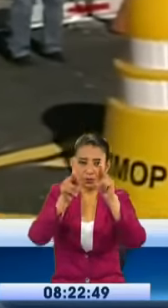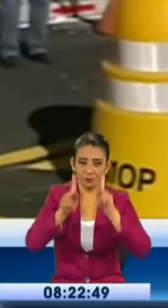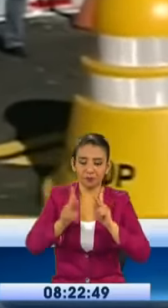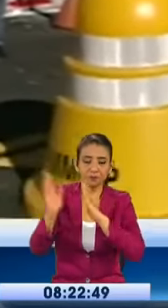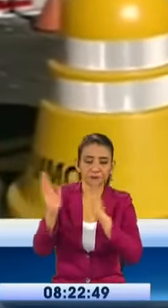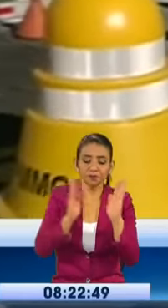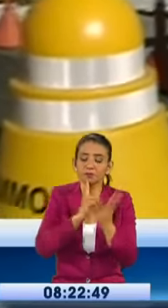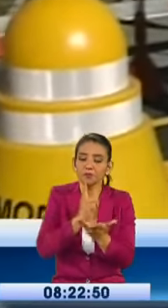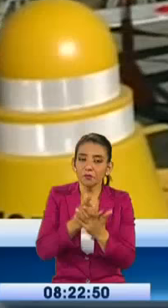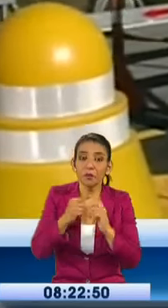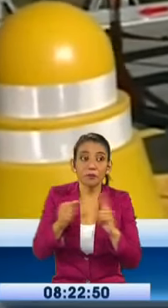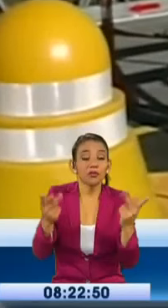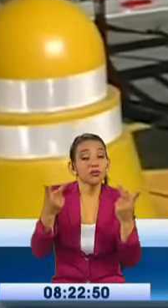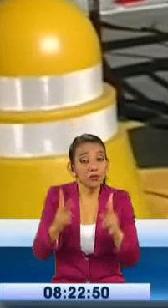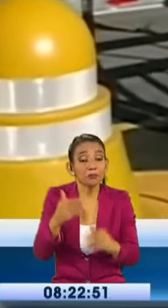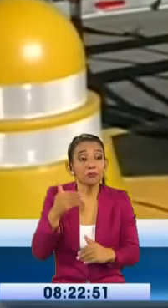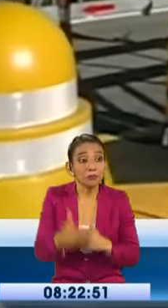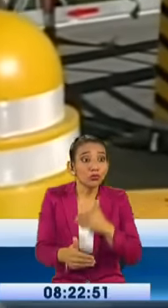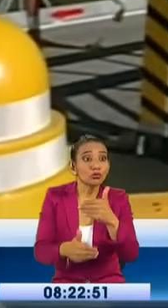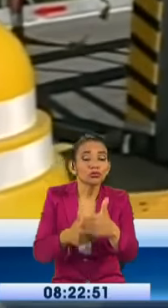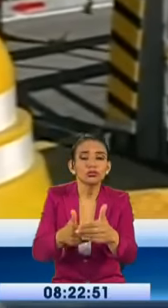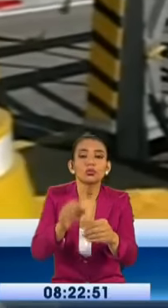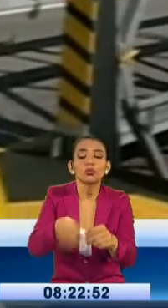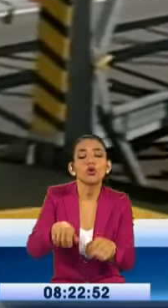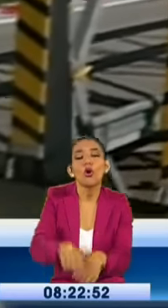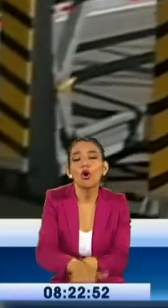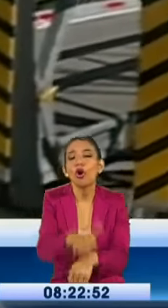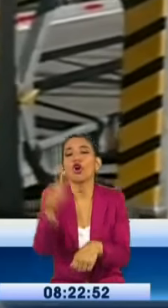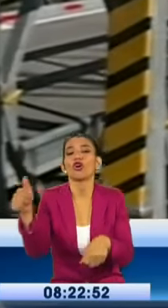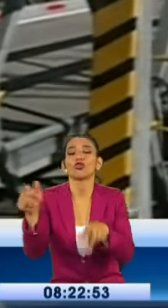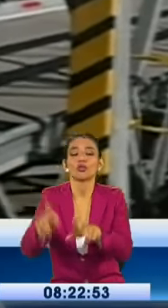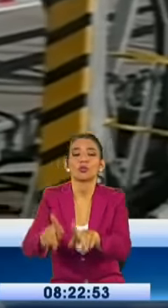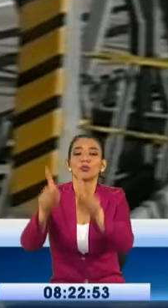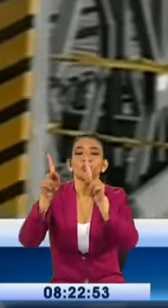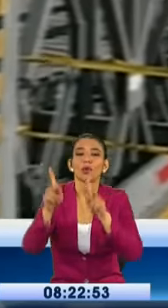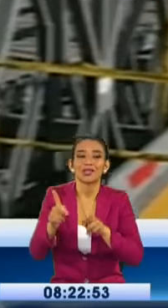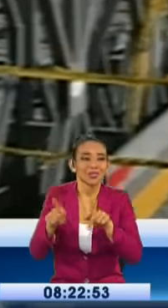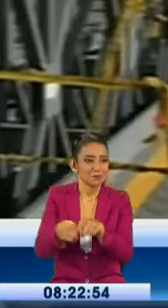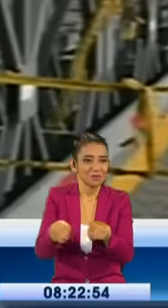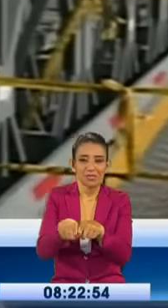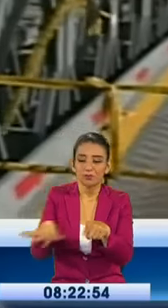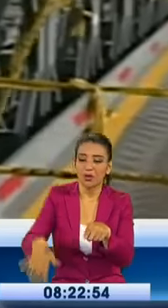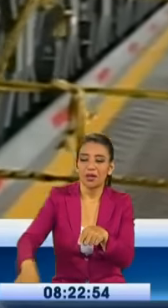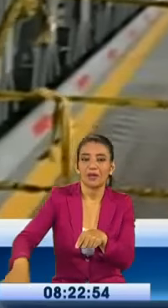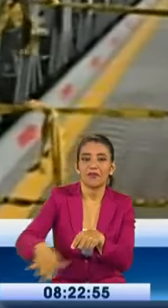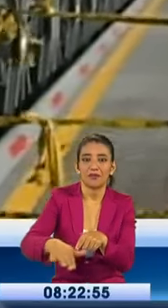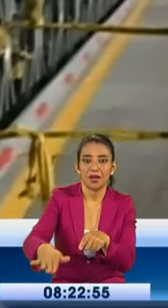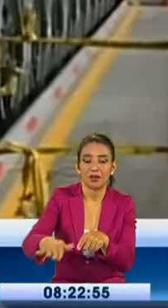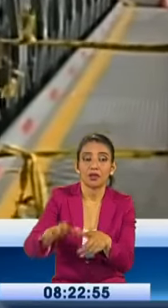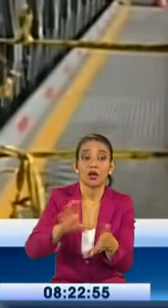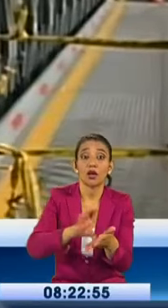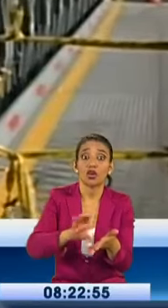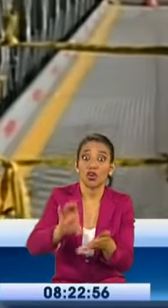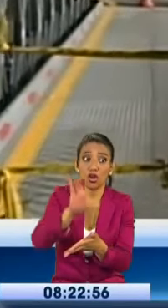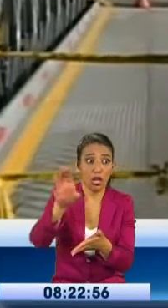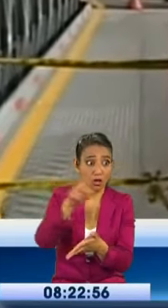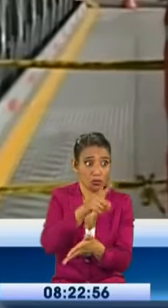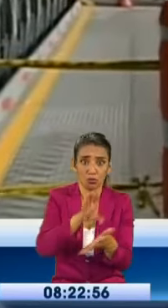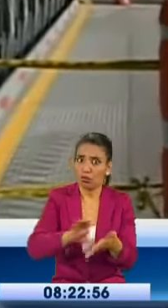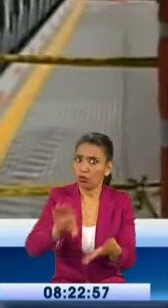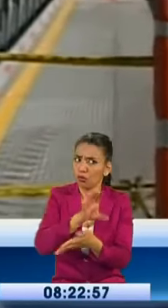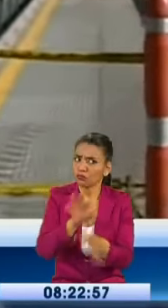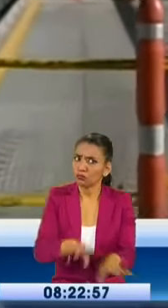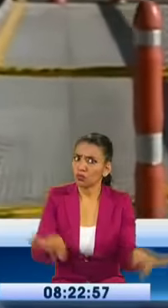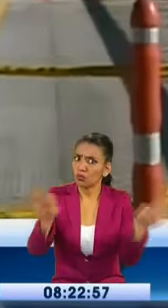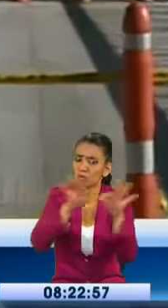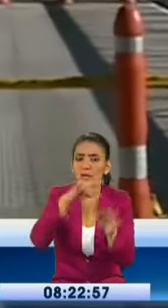sino que también tenemos en el proceso la instalación de otro puente peatonal sobre la misma quebrada que comunicará al colegio, tan importante para nuestros